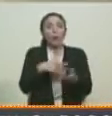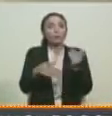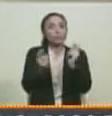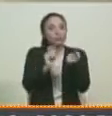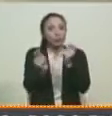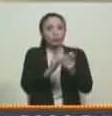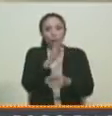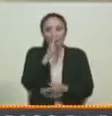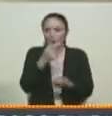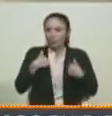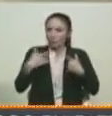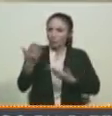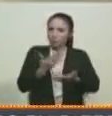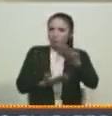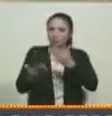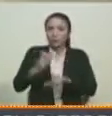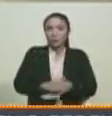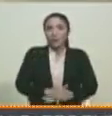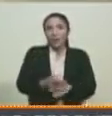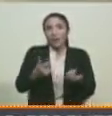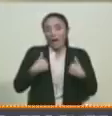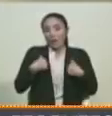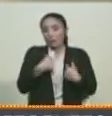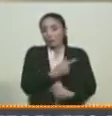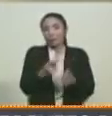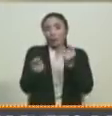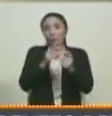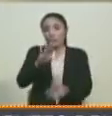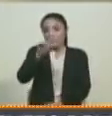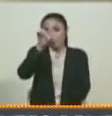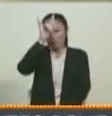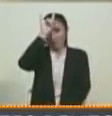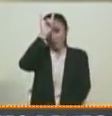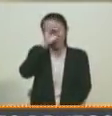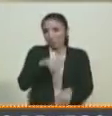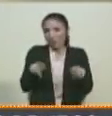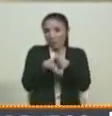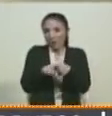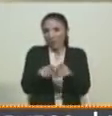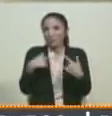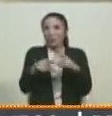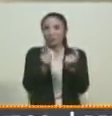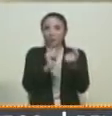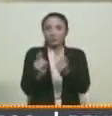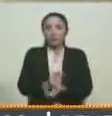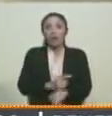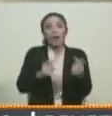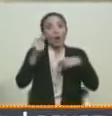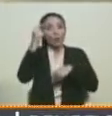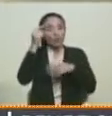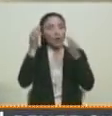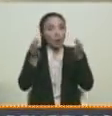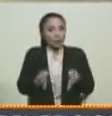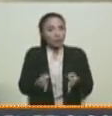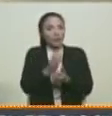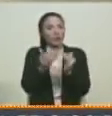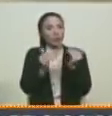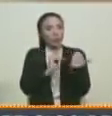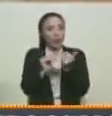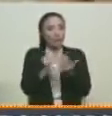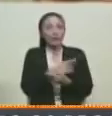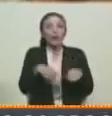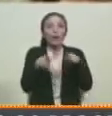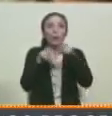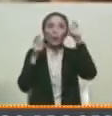Yo hablo con todo el mundo, hasta con el diablo si tengo que hablar. Y cuando tengo que fijar una decisión, la fijo con la ética